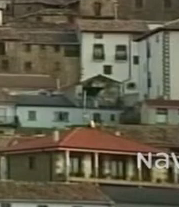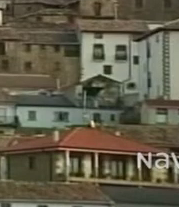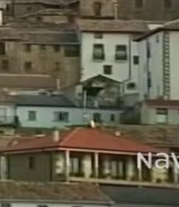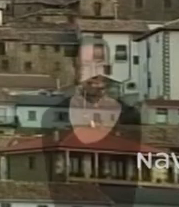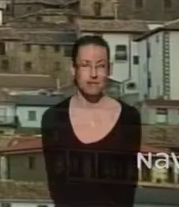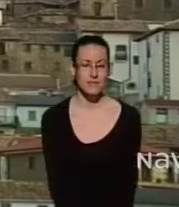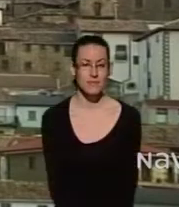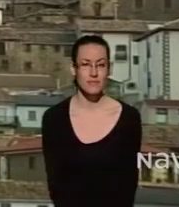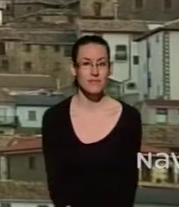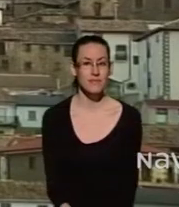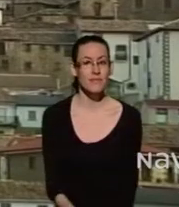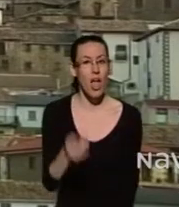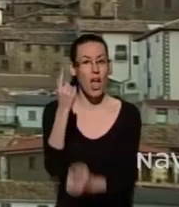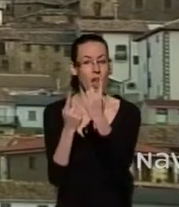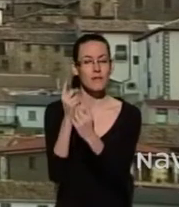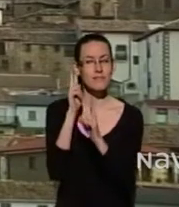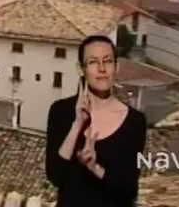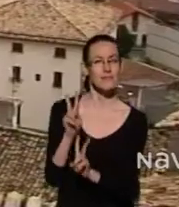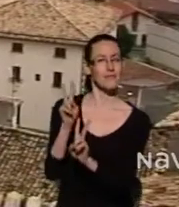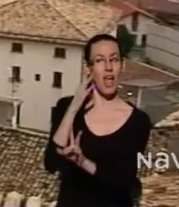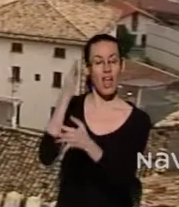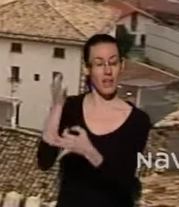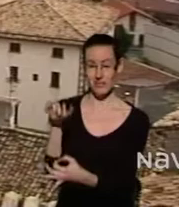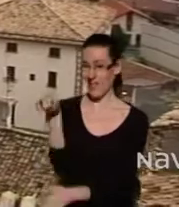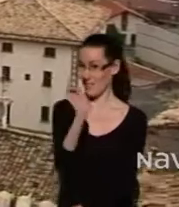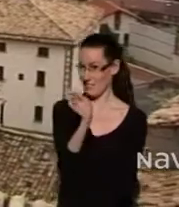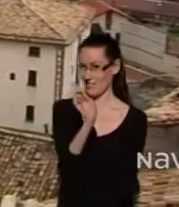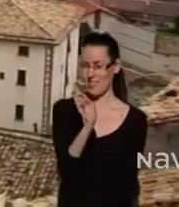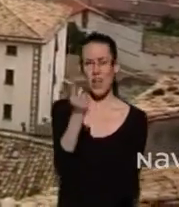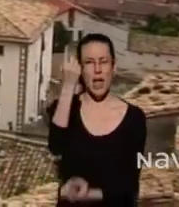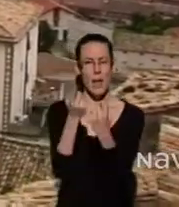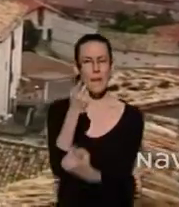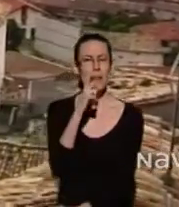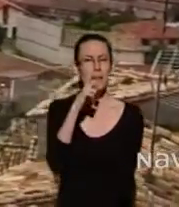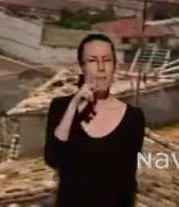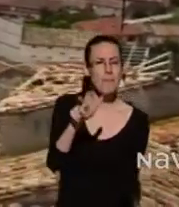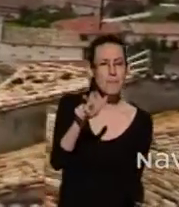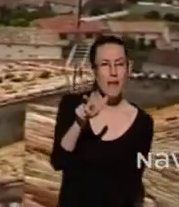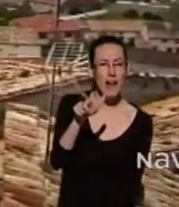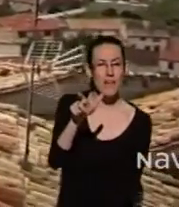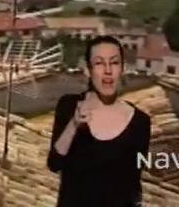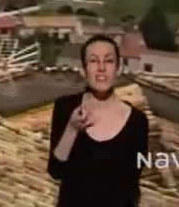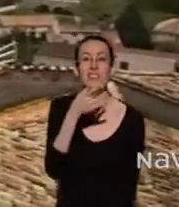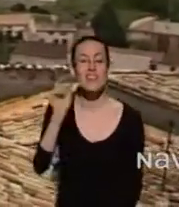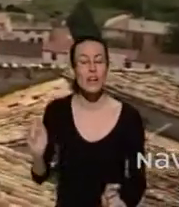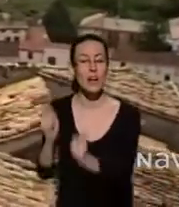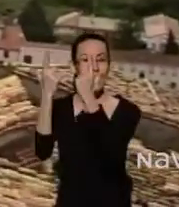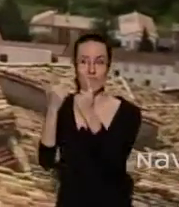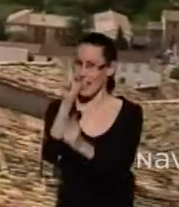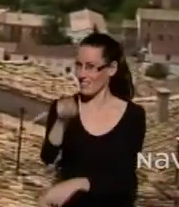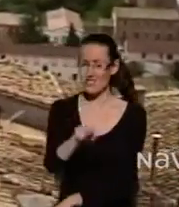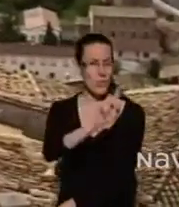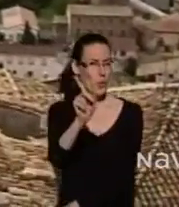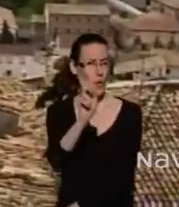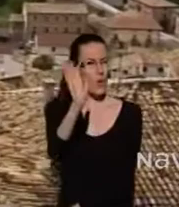A veces las cosas no son lo que parecen. A veces las palabras no significan lo que la RAE contempla o tienen un